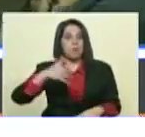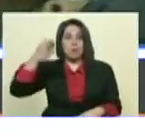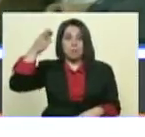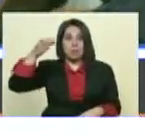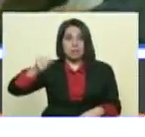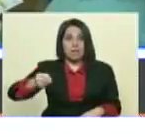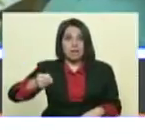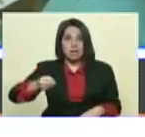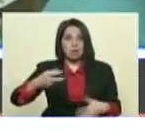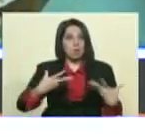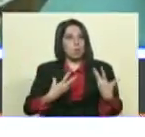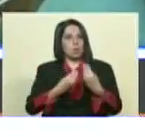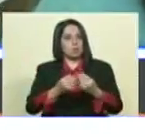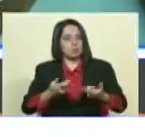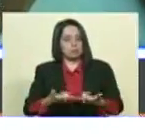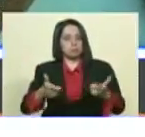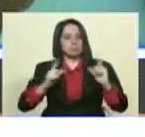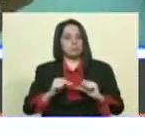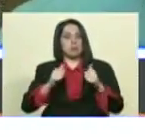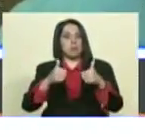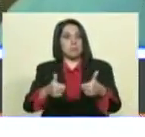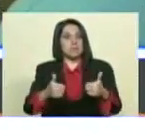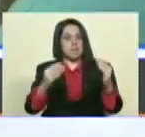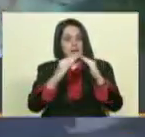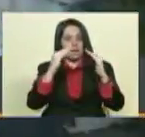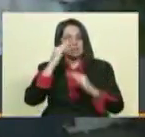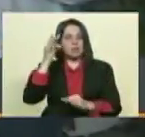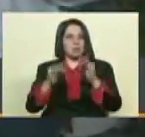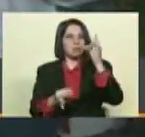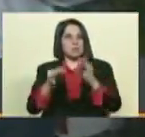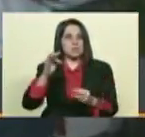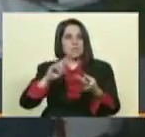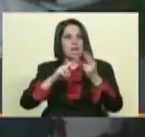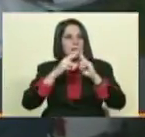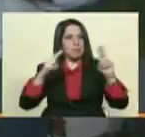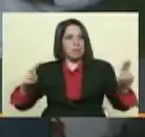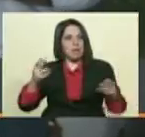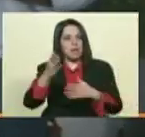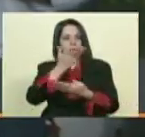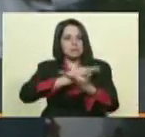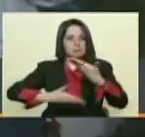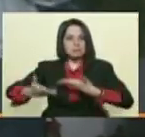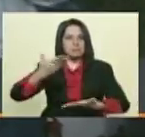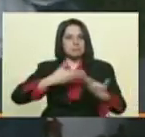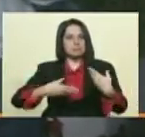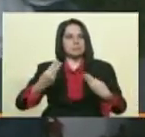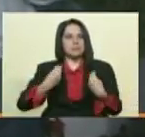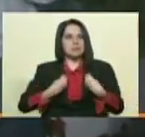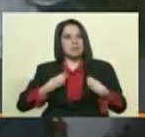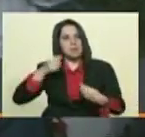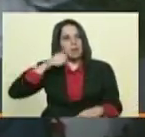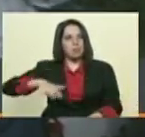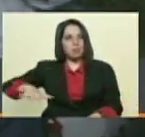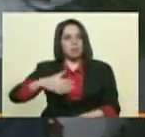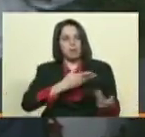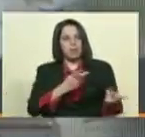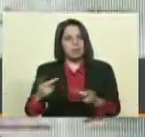estamos inaugurando formalmente esta casa para la justicia, la paz y la convivencia de nuestro pueblo. Adelante, presidente.